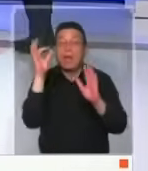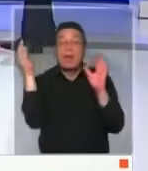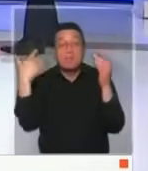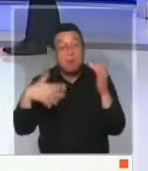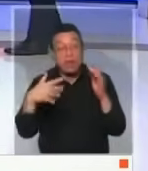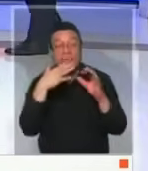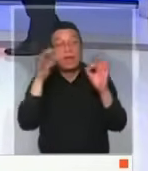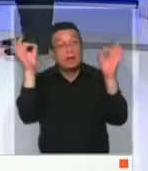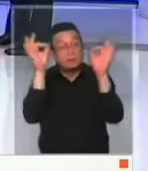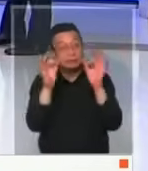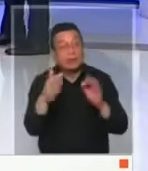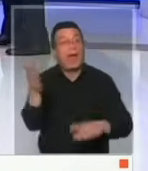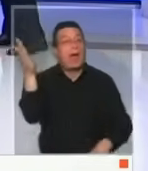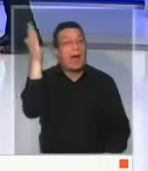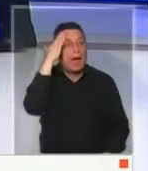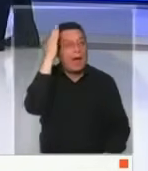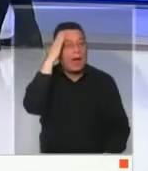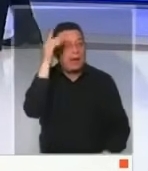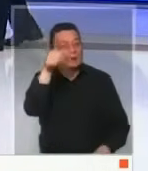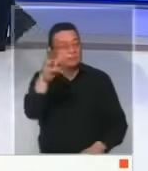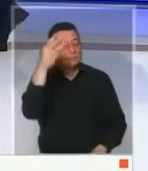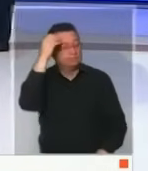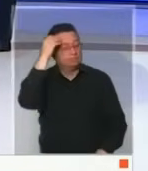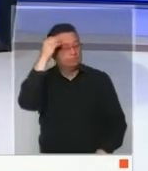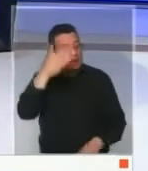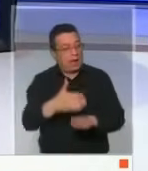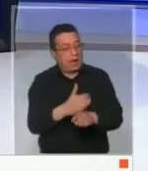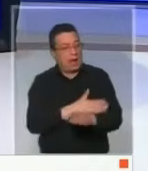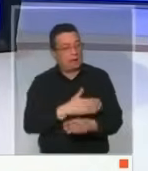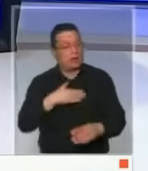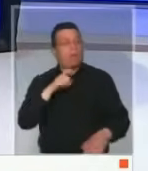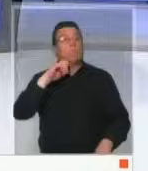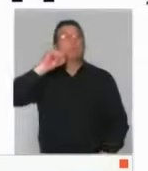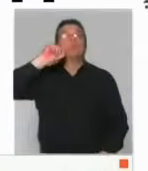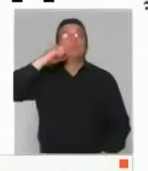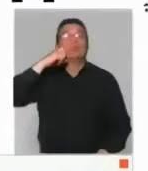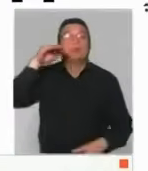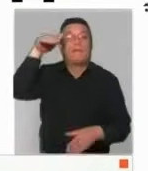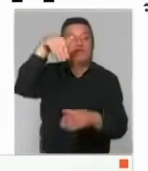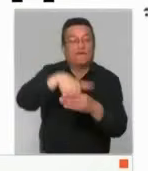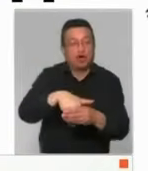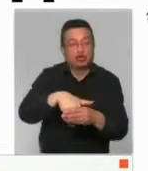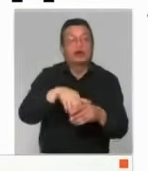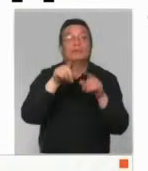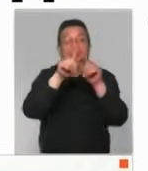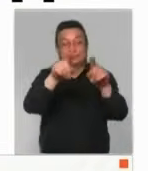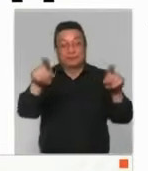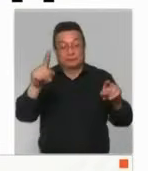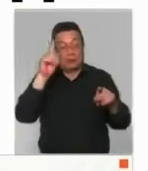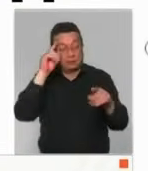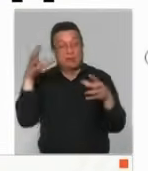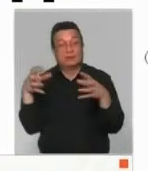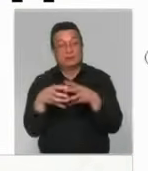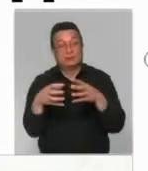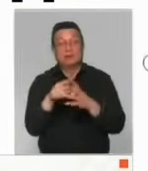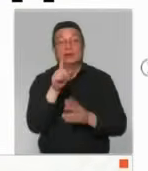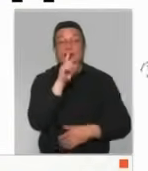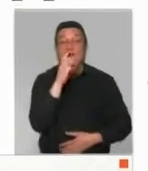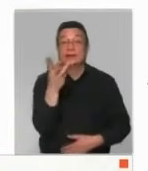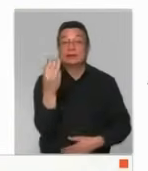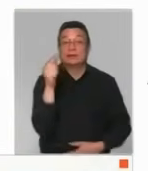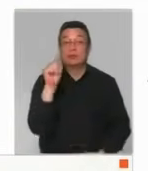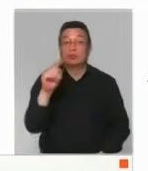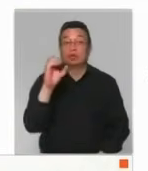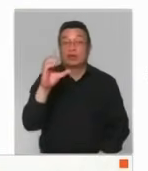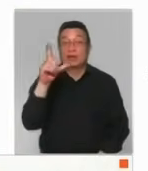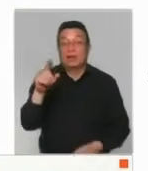precisamente saber por quién votar y para eso no Nosotros también hemos hecho el trabajo en nuestro equipo t13.cl y en